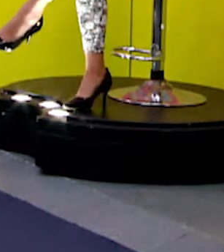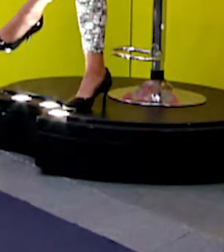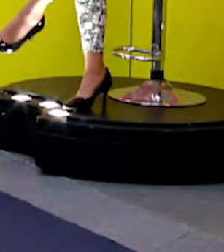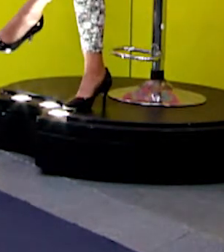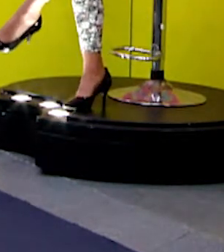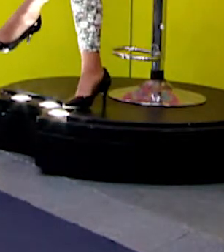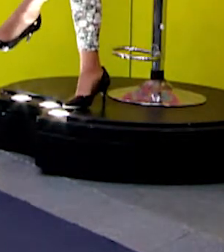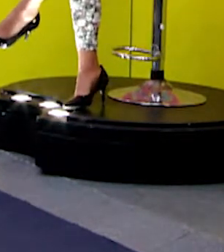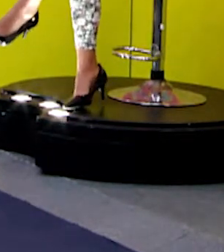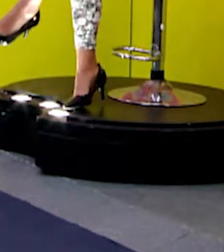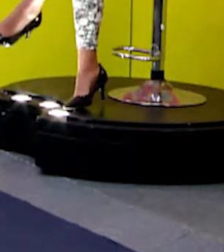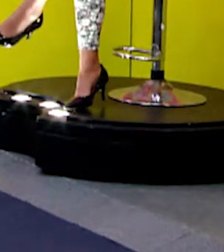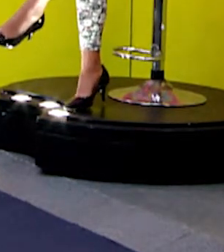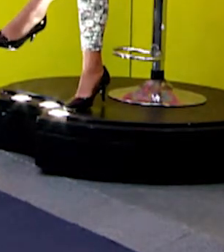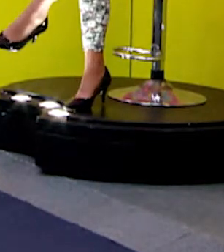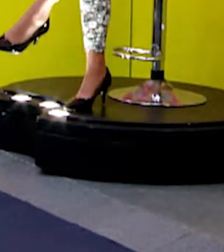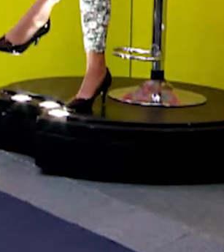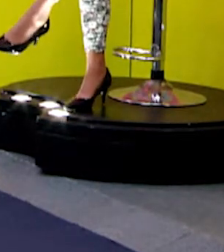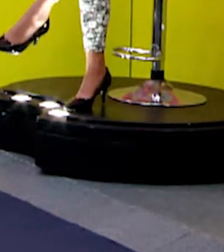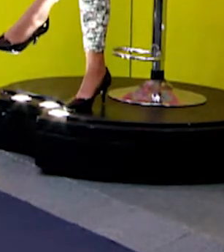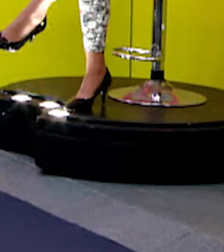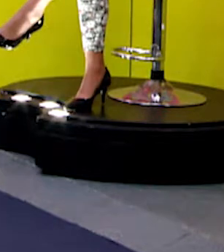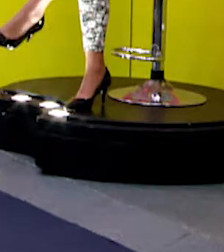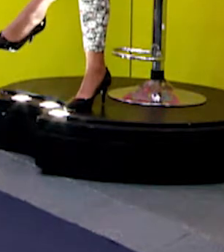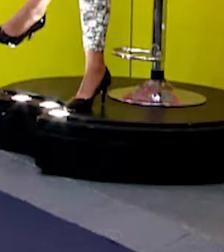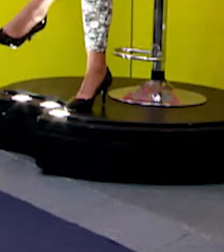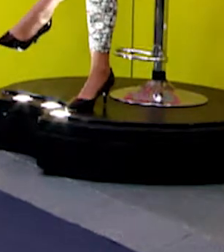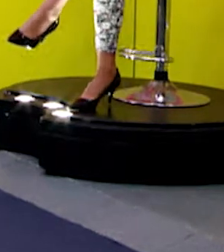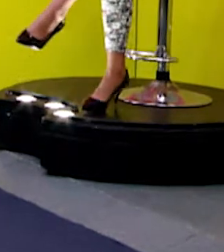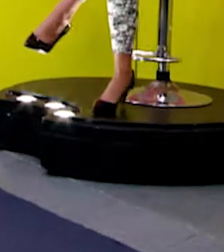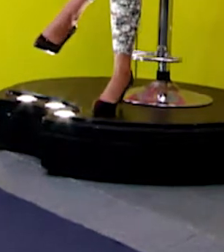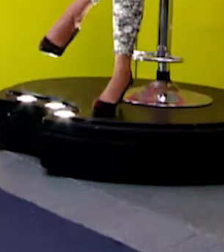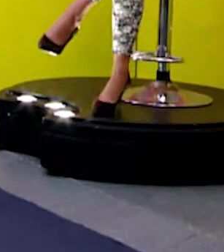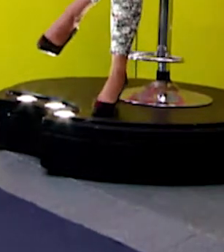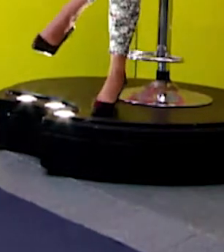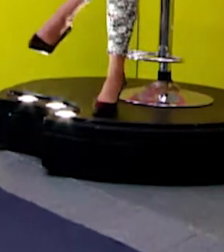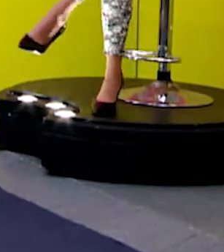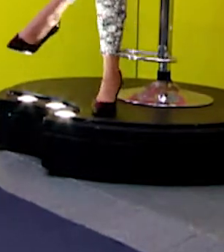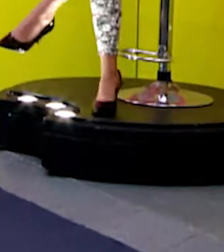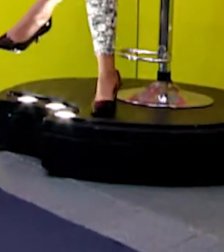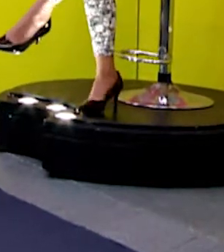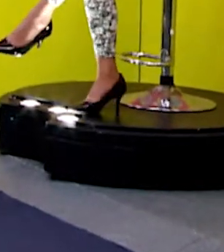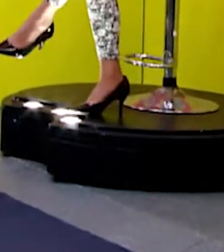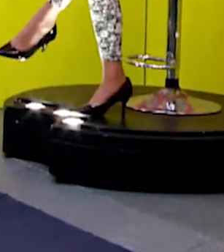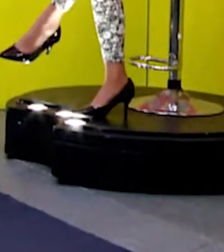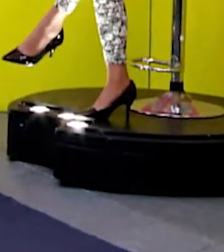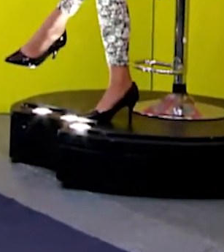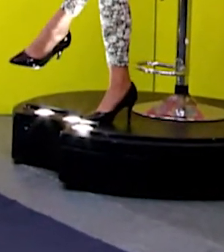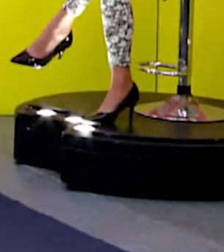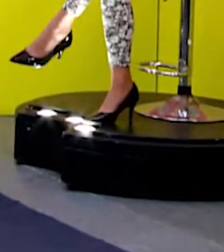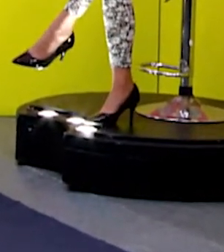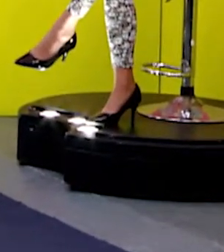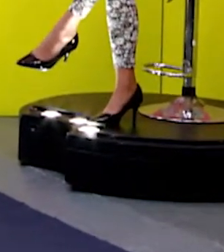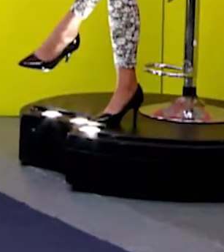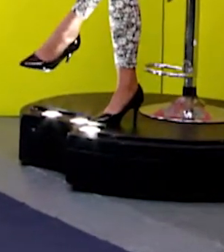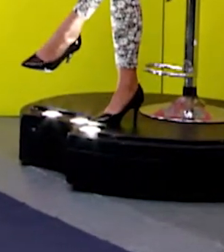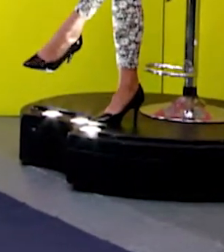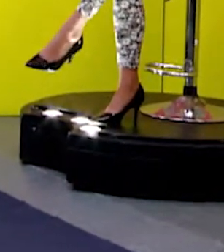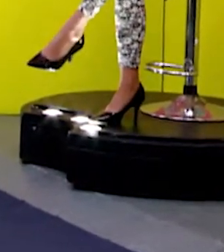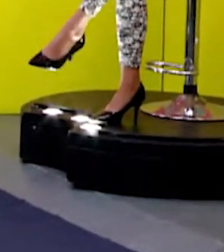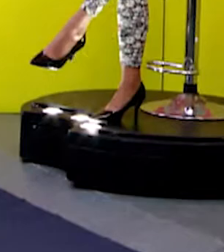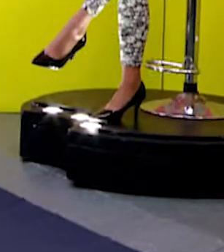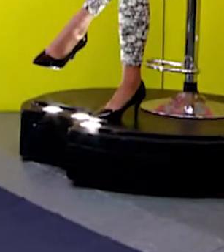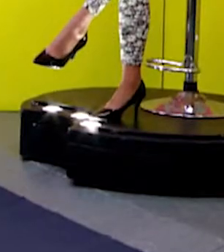Musicalmente, tienen que pararse aquí adelante, ¿verdad? Porque toca más cumbia. ¡Más cumbia! ¡Más cumbia! La cumbia es un instrumento